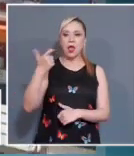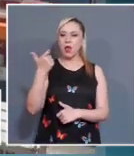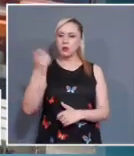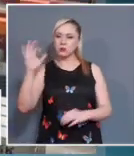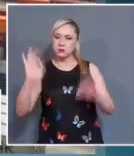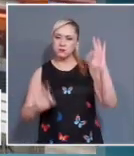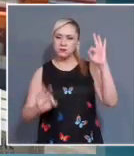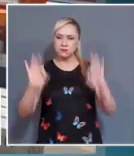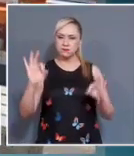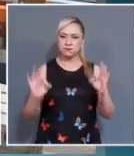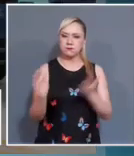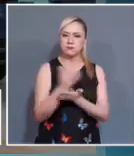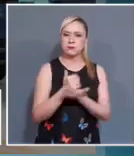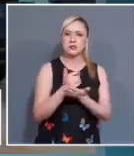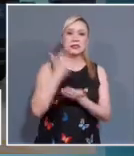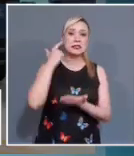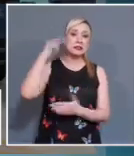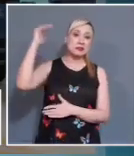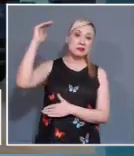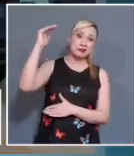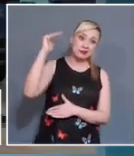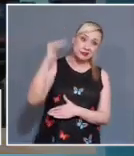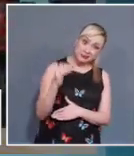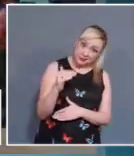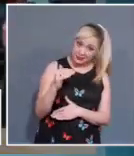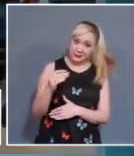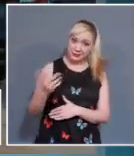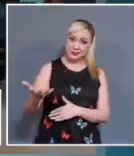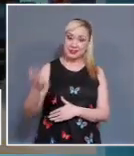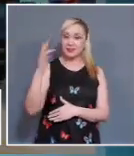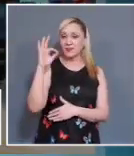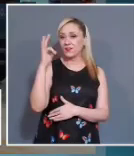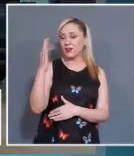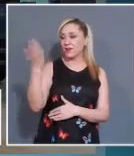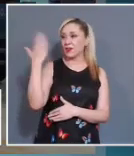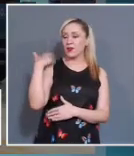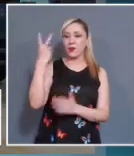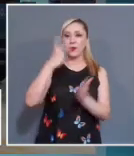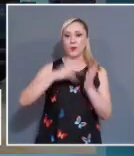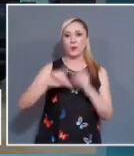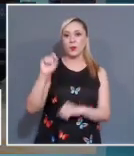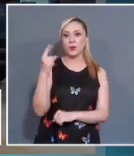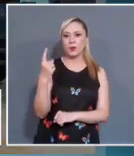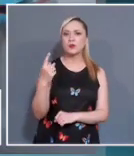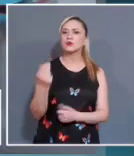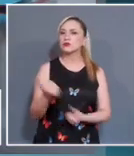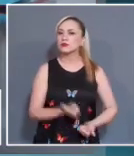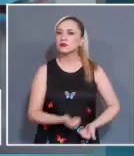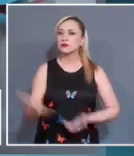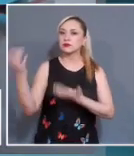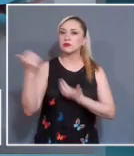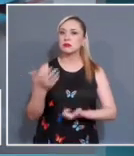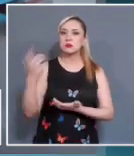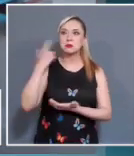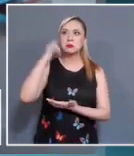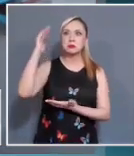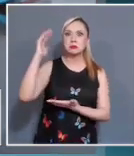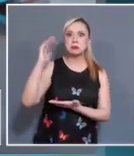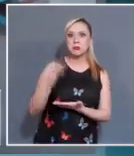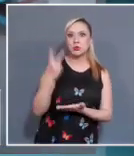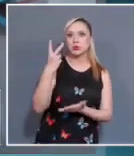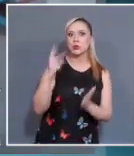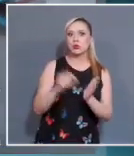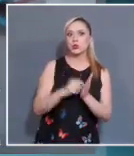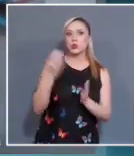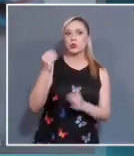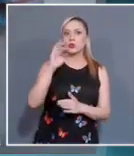primera caída generalizada desde febrero de 2021. Las exportaciones disminuyeron 2.9% respecto al